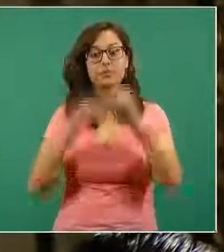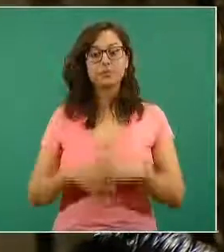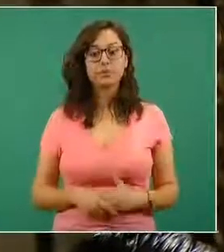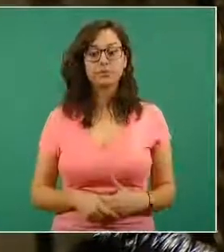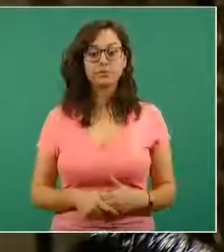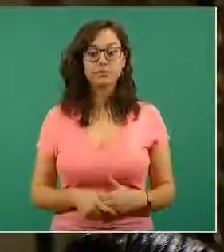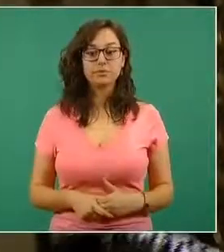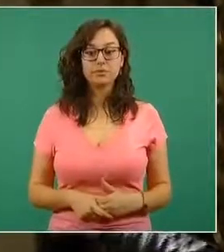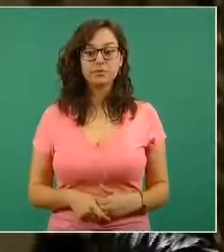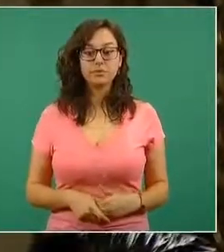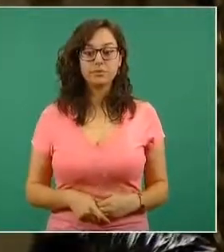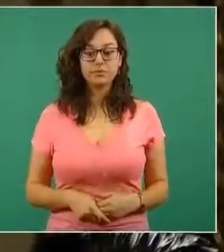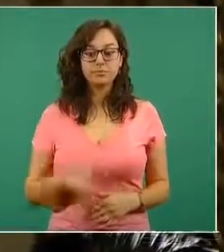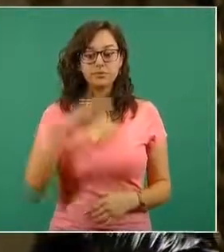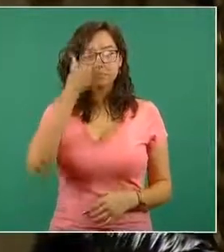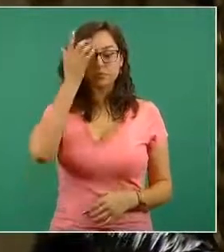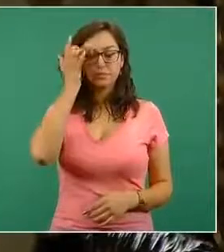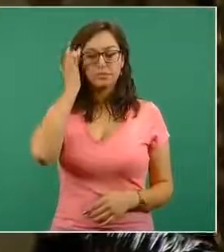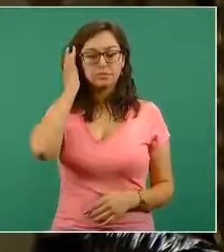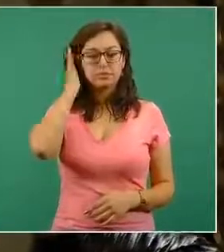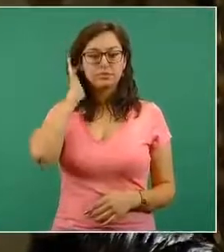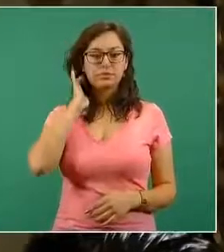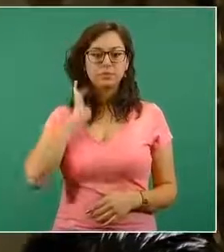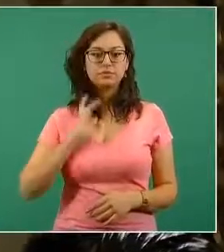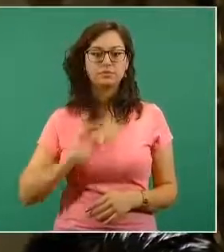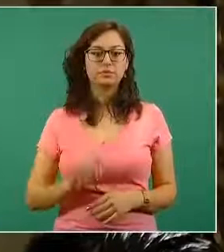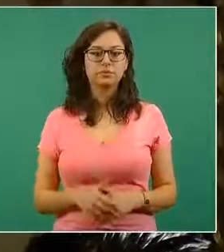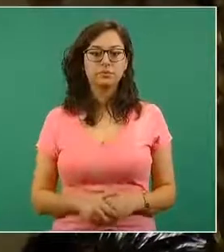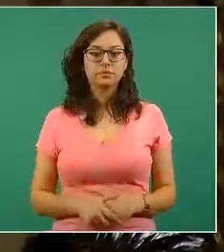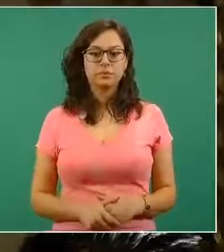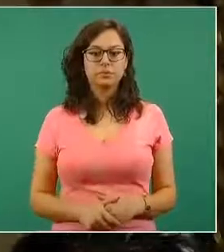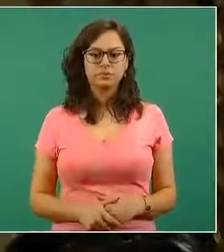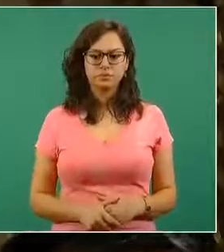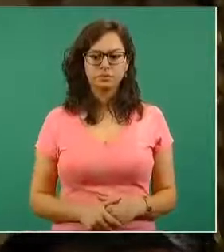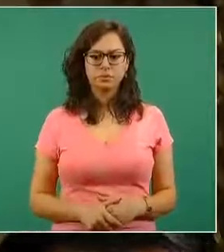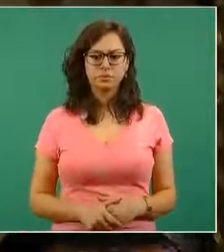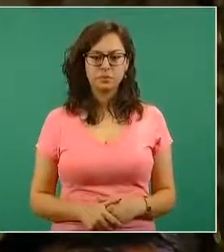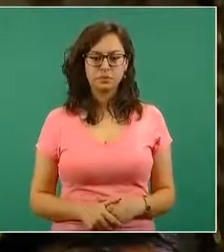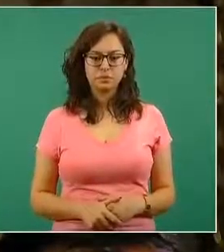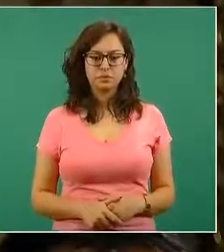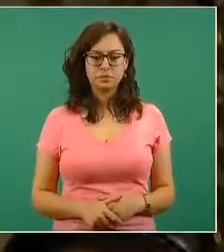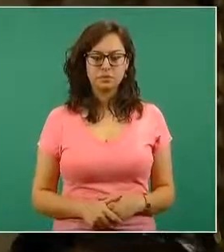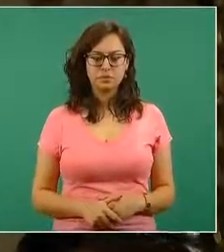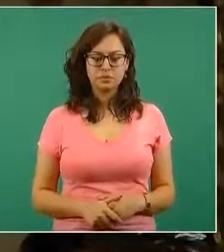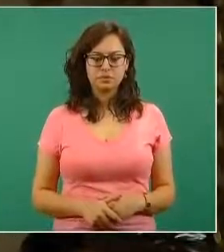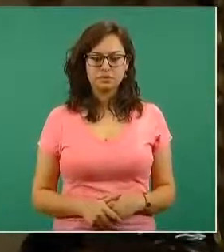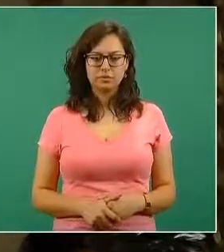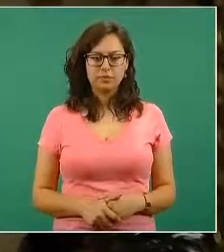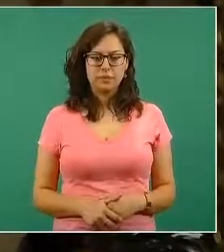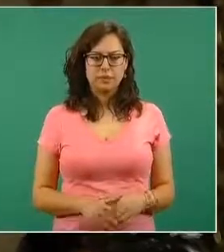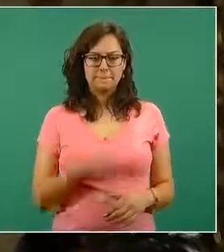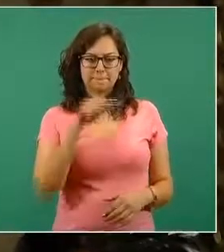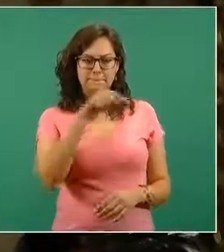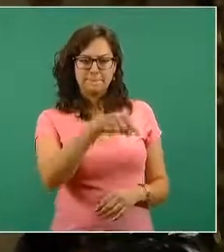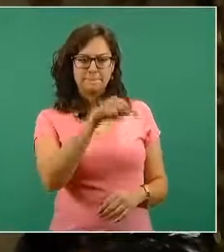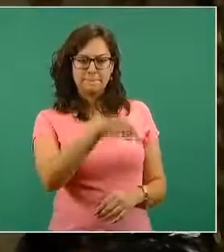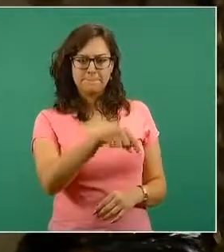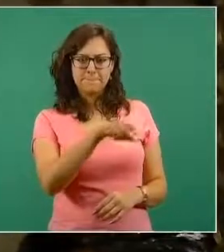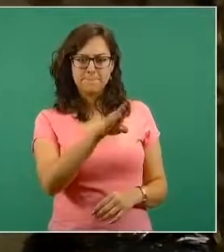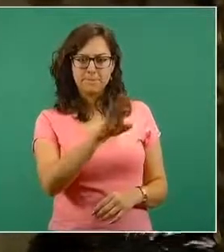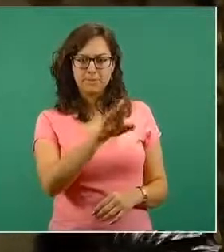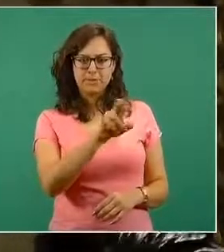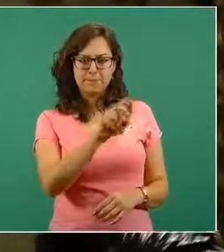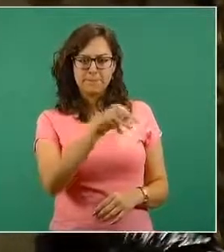enteramos de unos caballos que le entregó la Secretaría de la Defensa Nacional a Birmex para el proceso